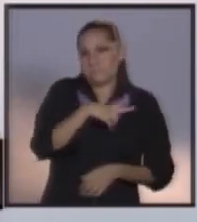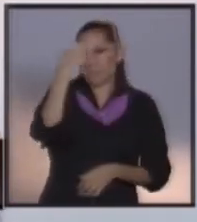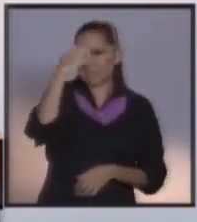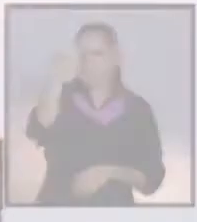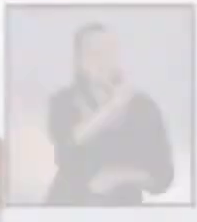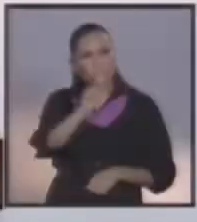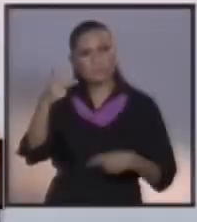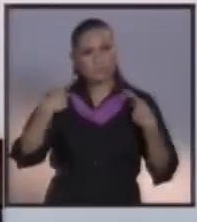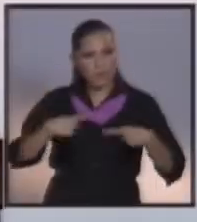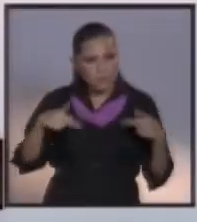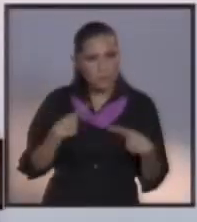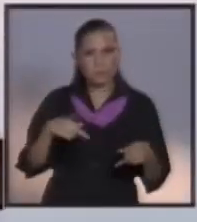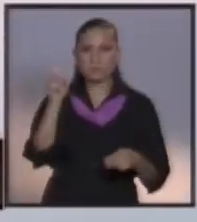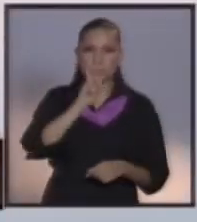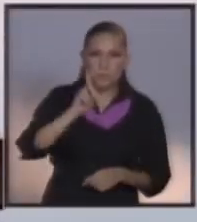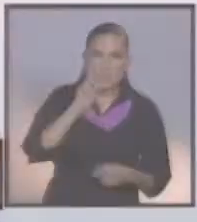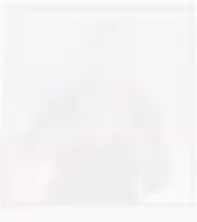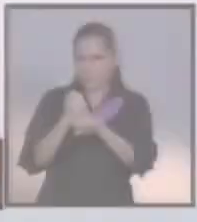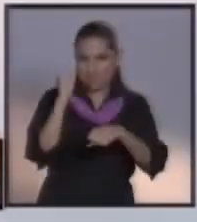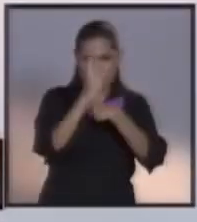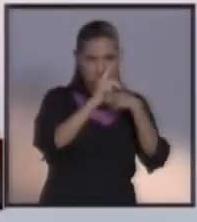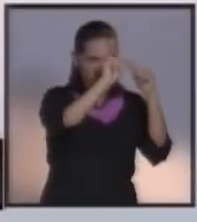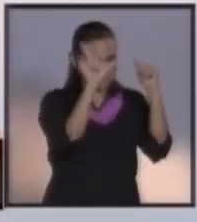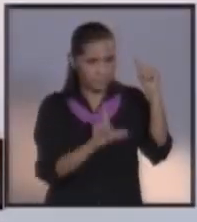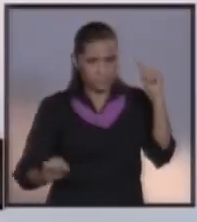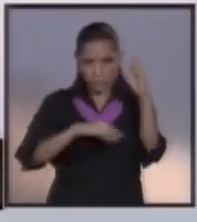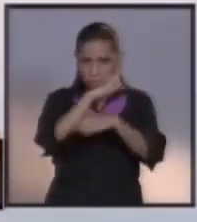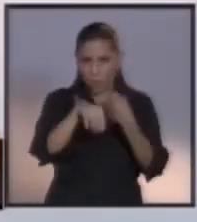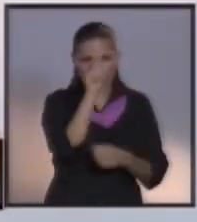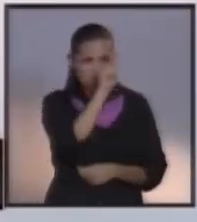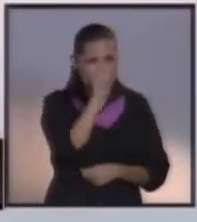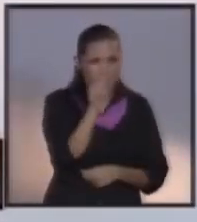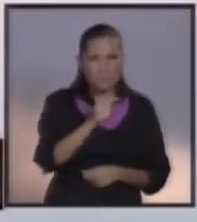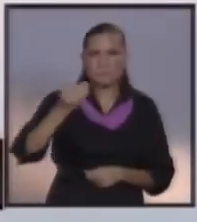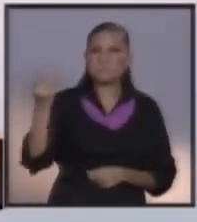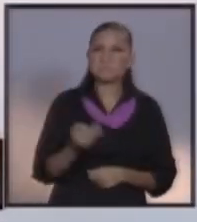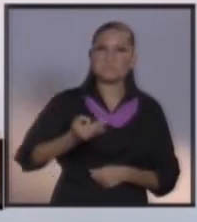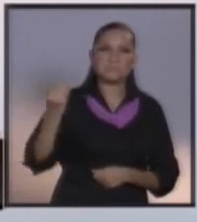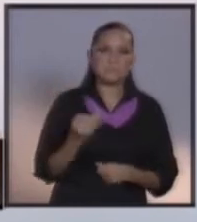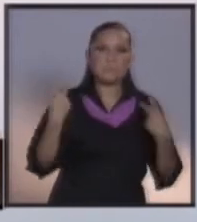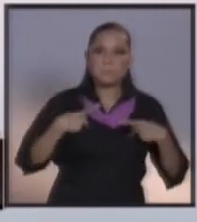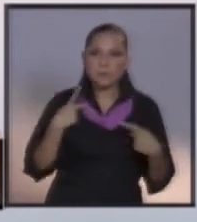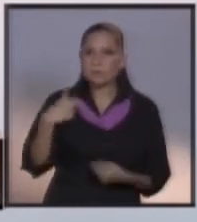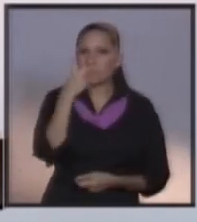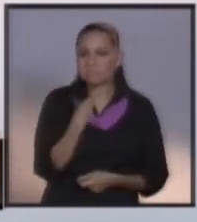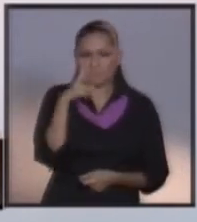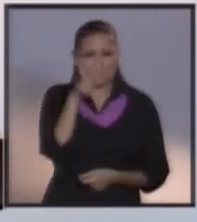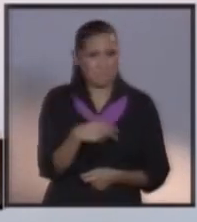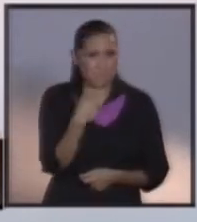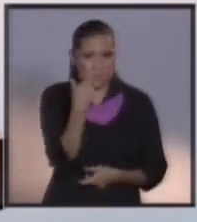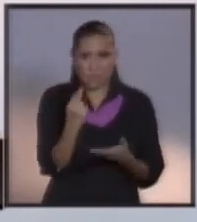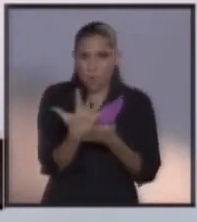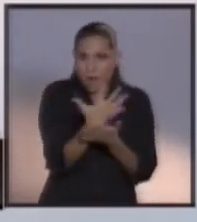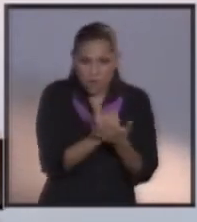esta campaña. En todas las partes de México, la gente me dice, no me alcanza lo que gano para poder darle a mi